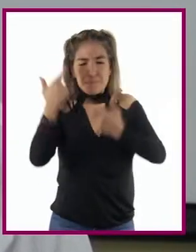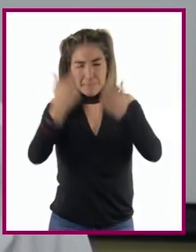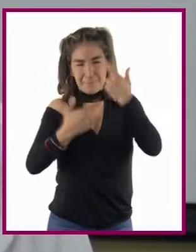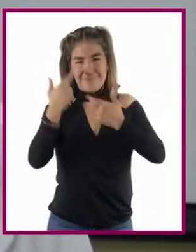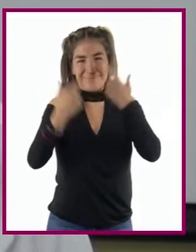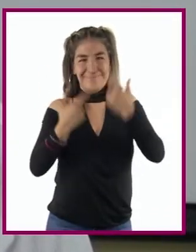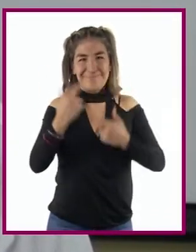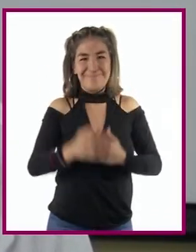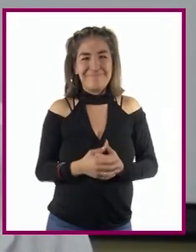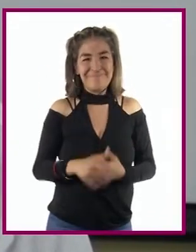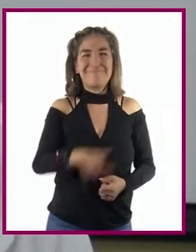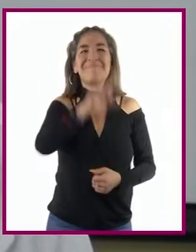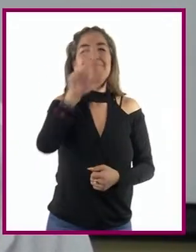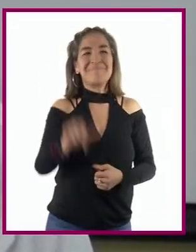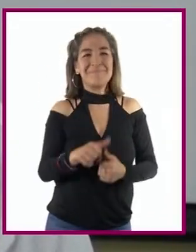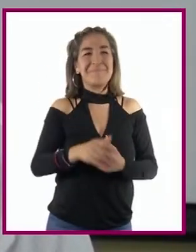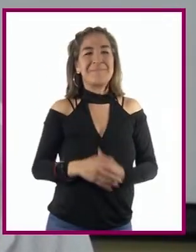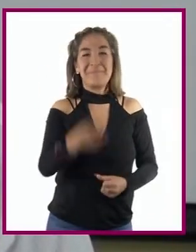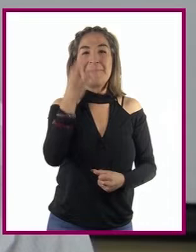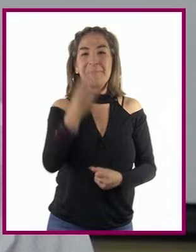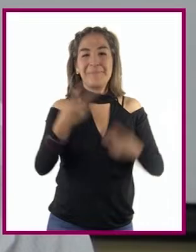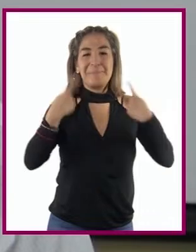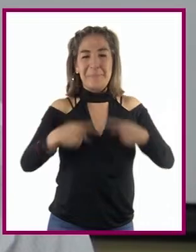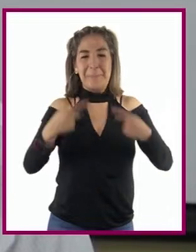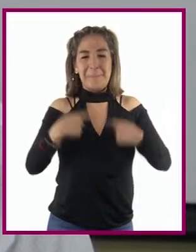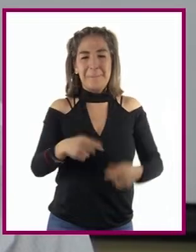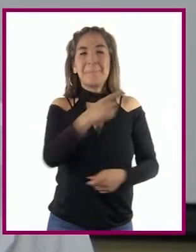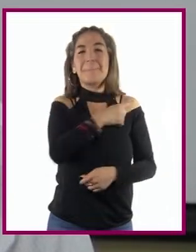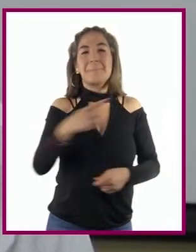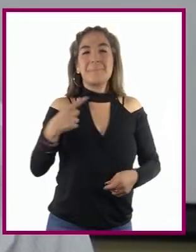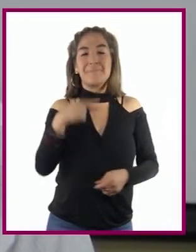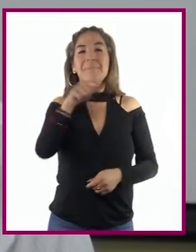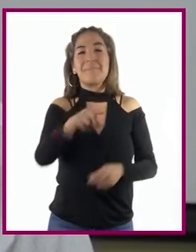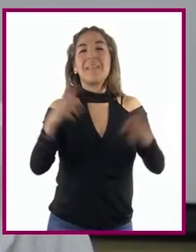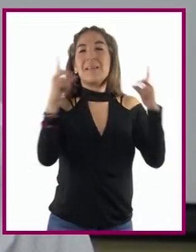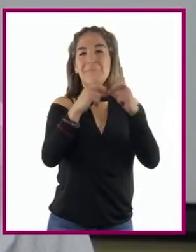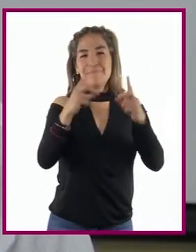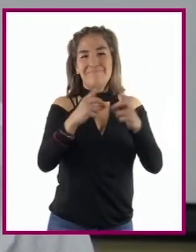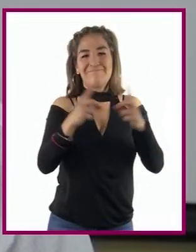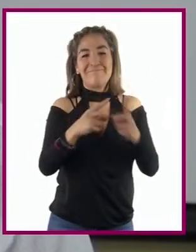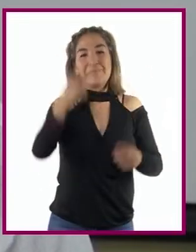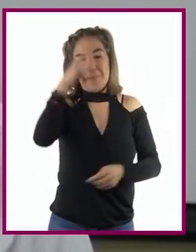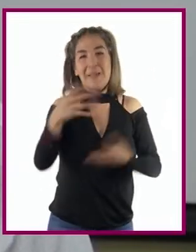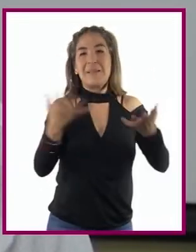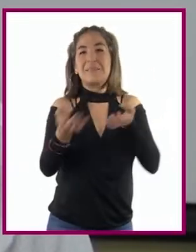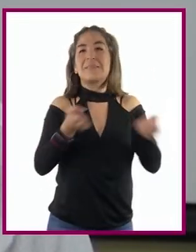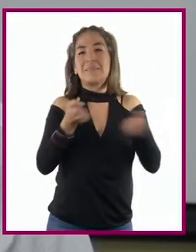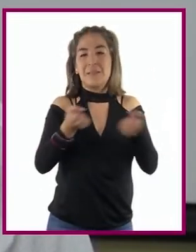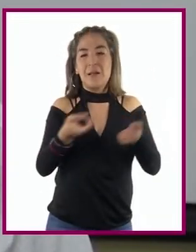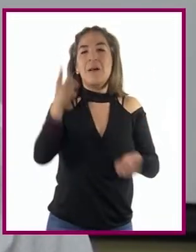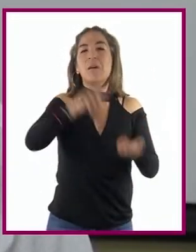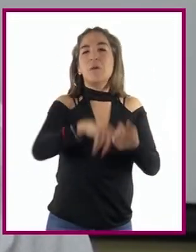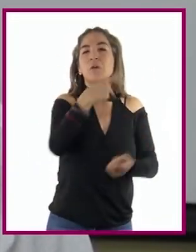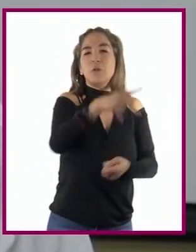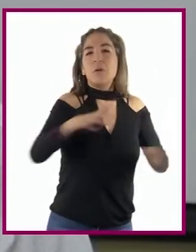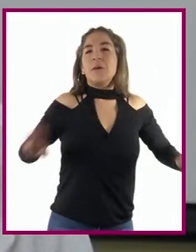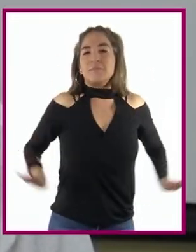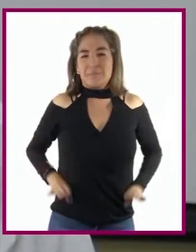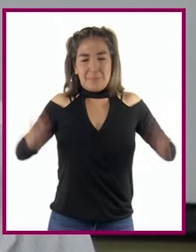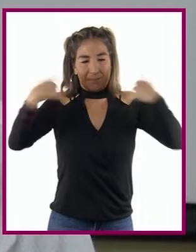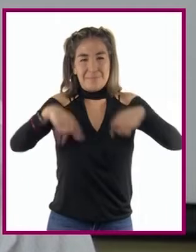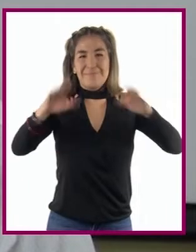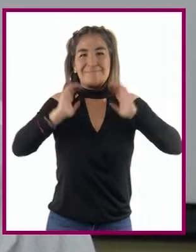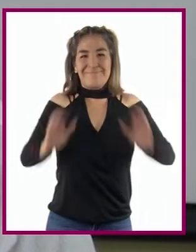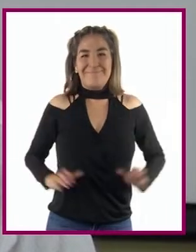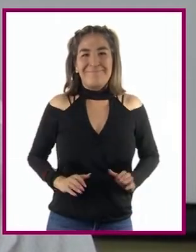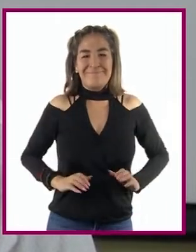correspondientes y se determina que las 3 personas deben recibir una dieta particular y hacer ejercicios acorde a su salud.